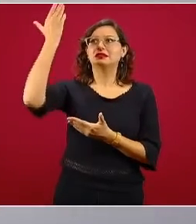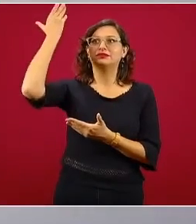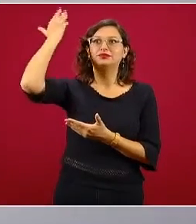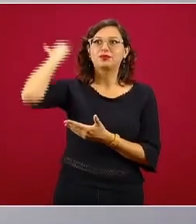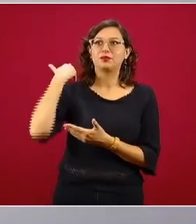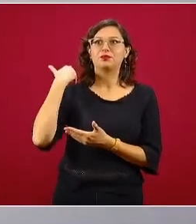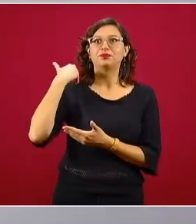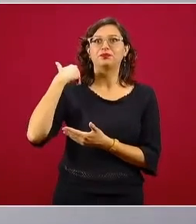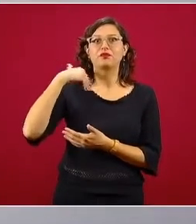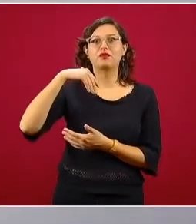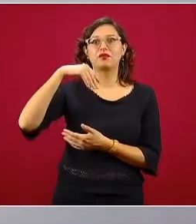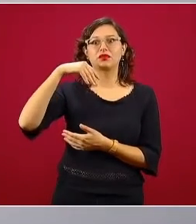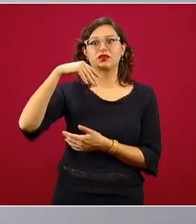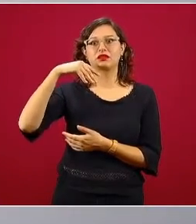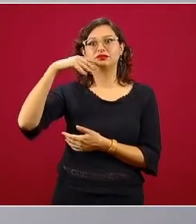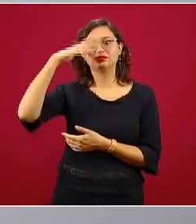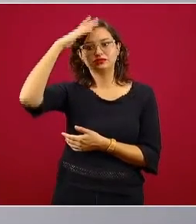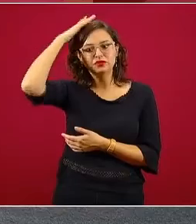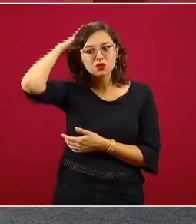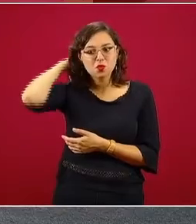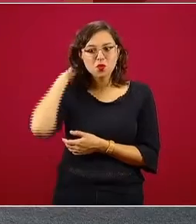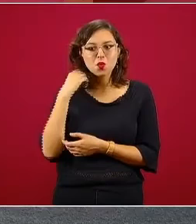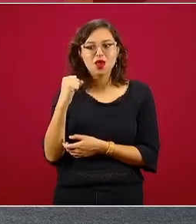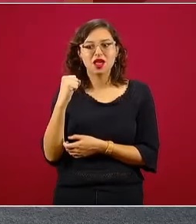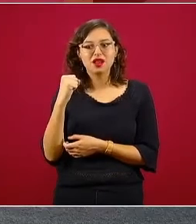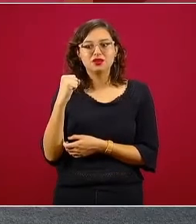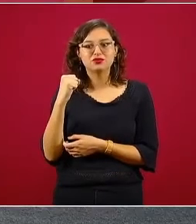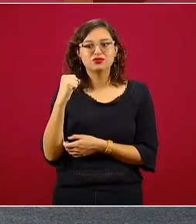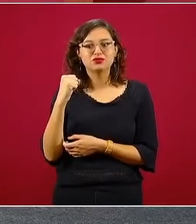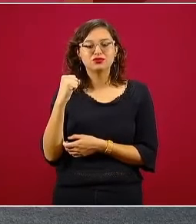cuando Morelos